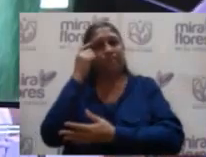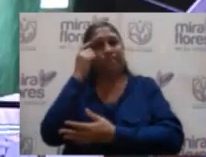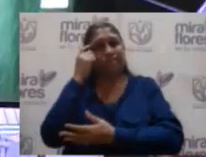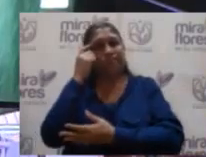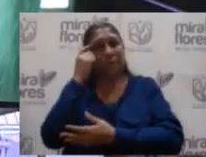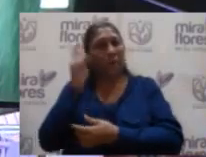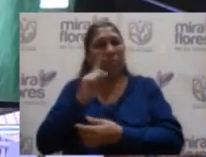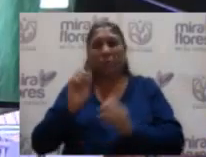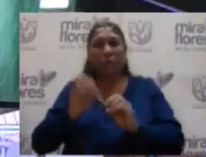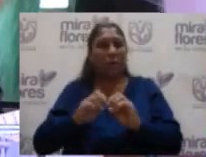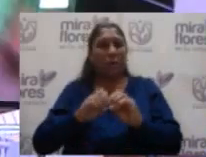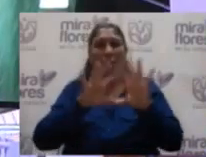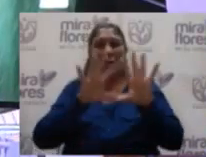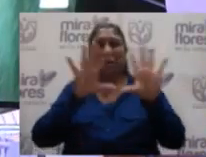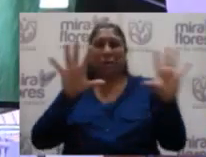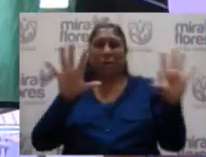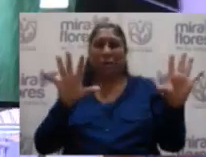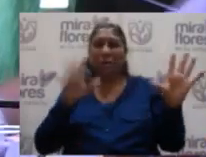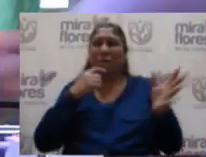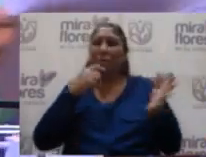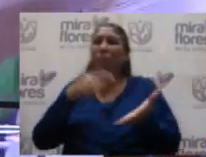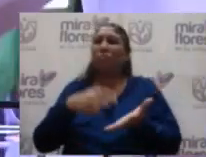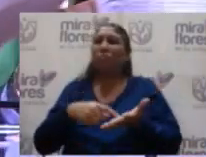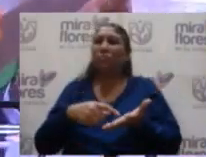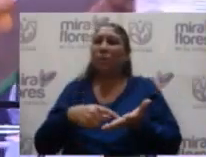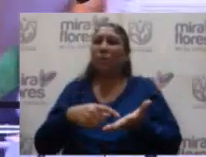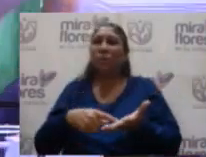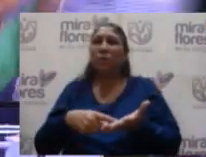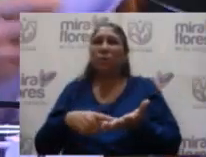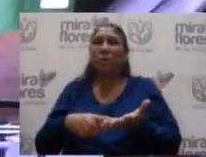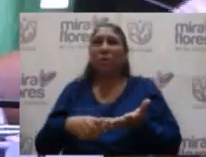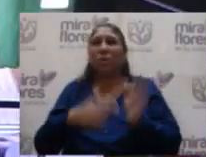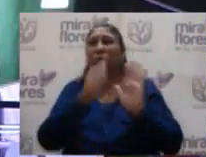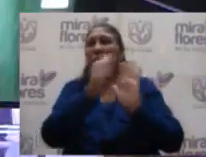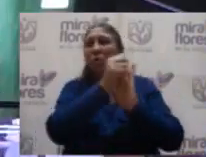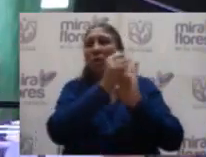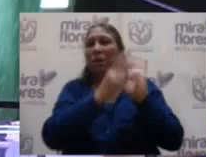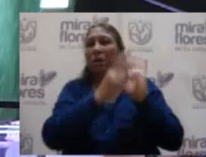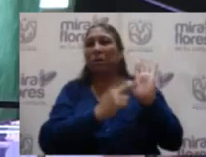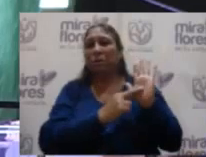no me queda muy claro esto del asunto de las incorporaciones de dos artículos.